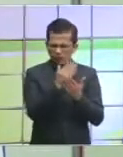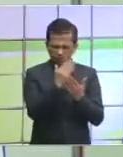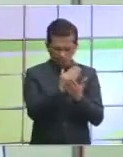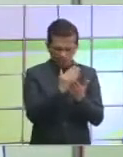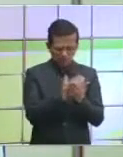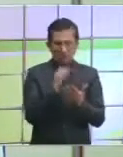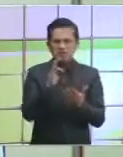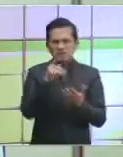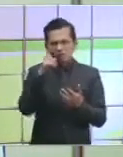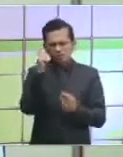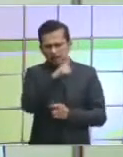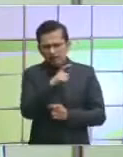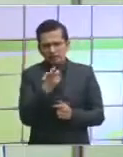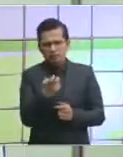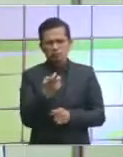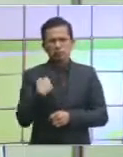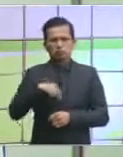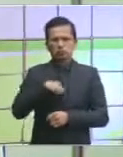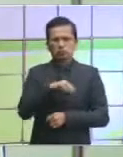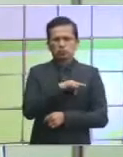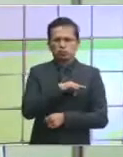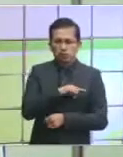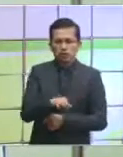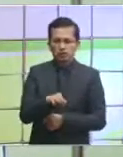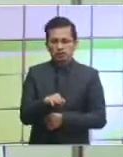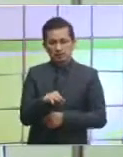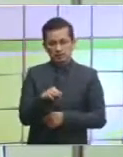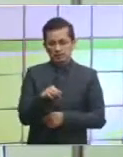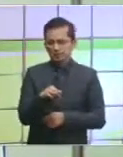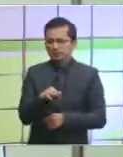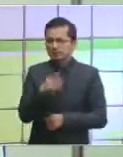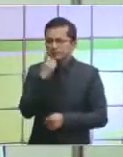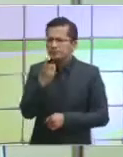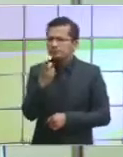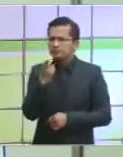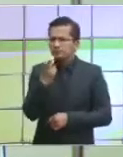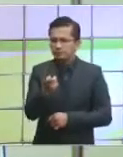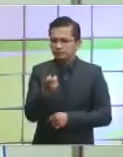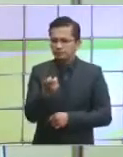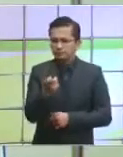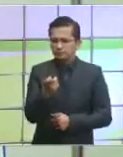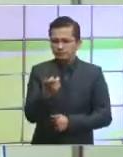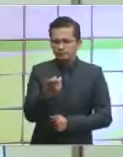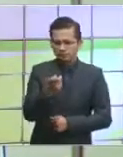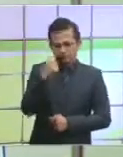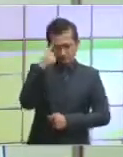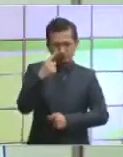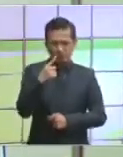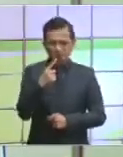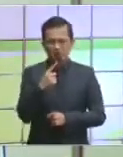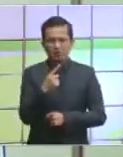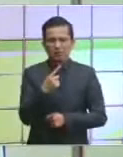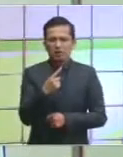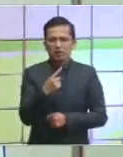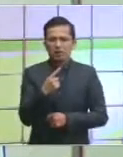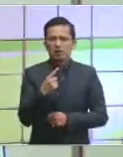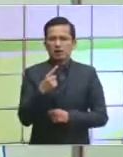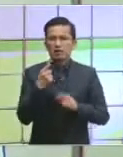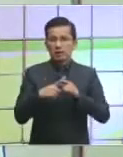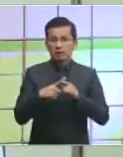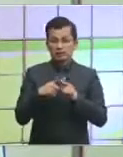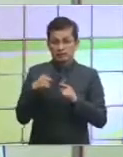completitud etcétera podríamos decir esto de forzar a que los